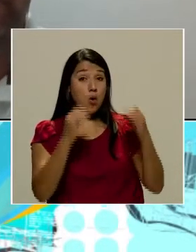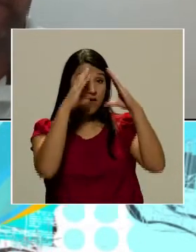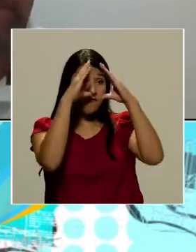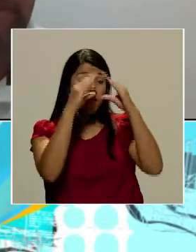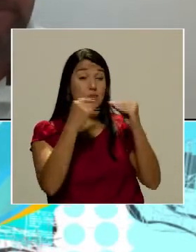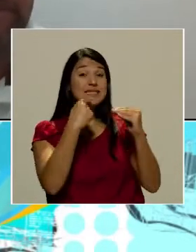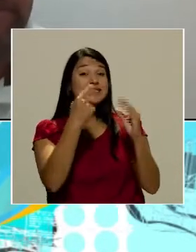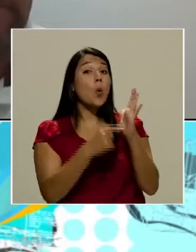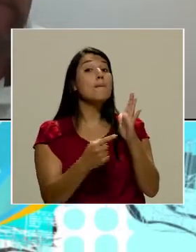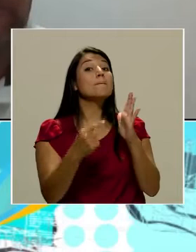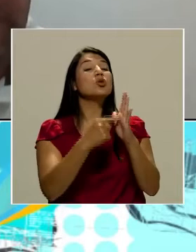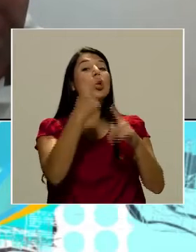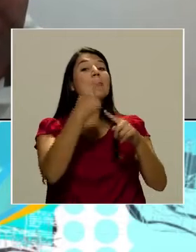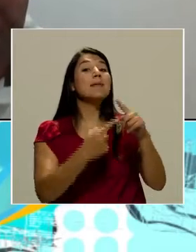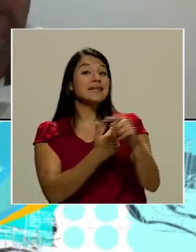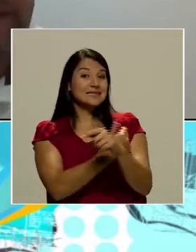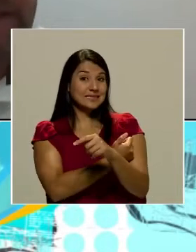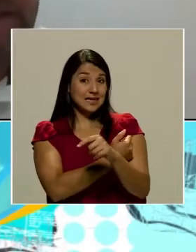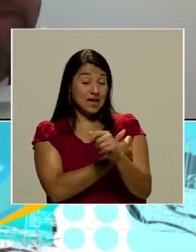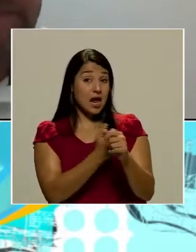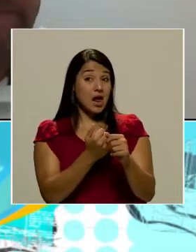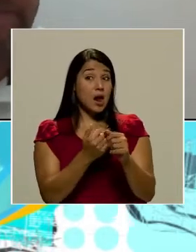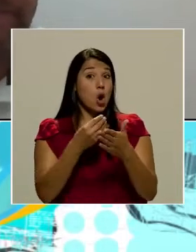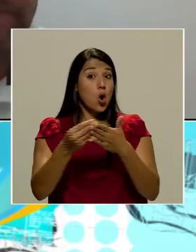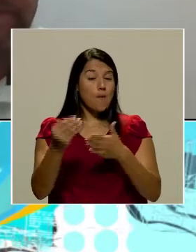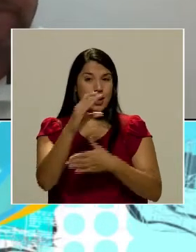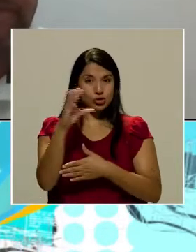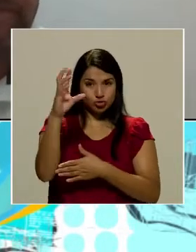millones de dosis. En Costa Rica la población